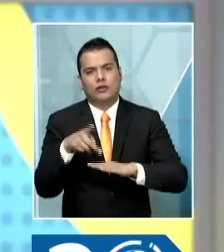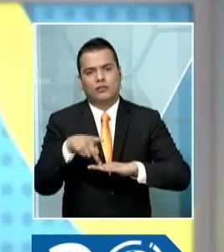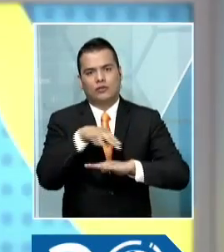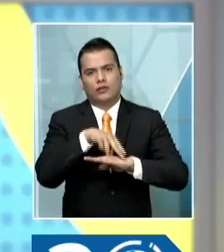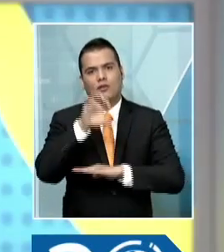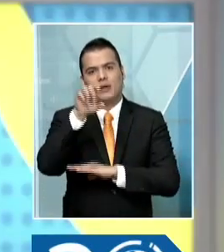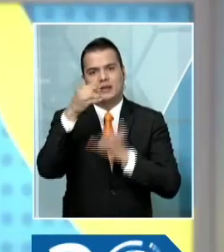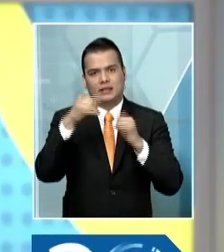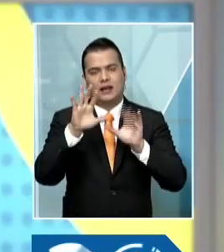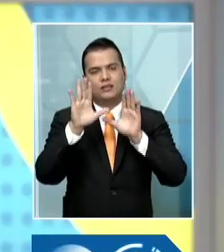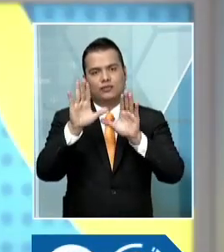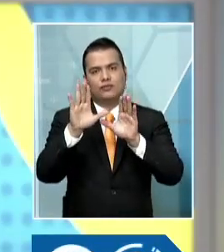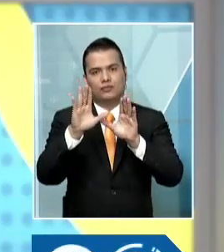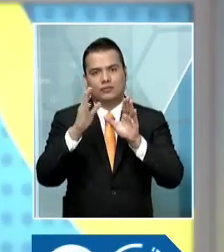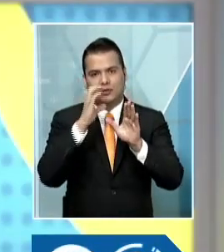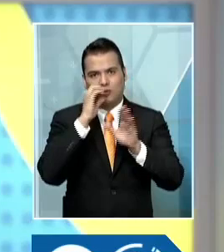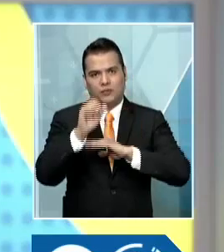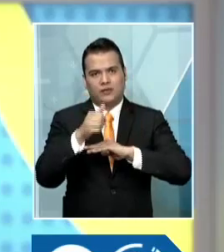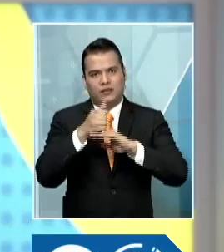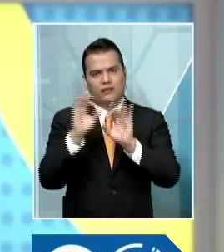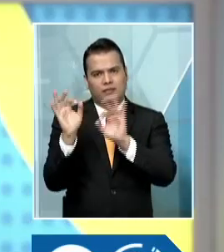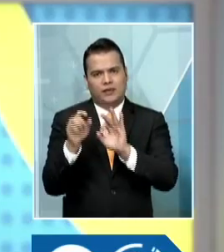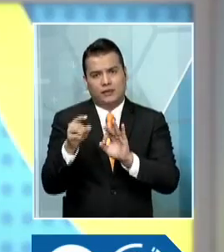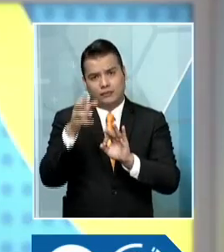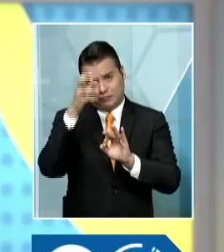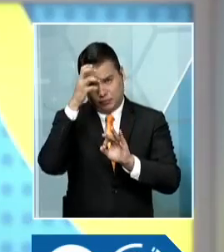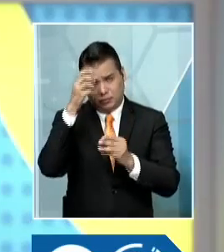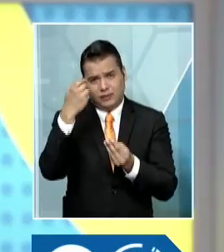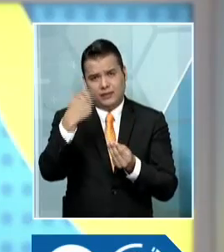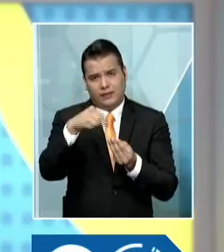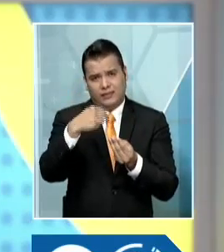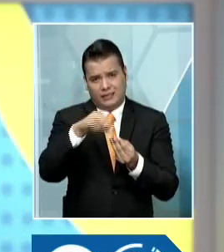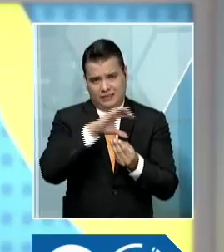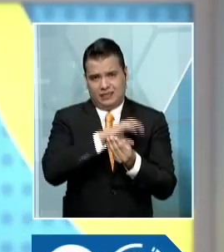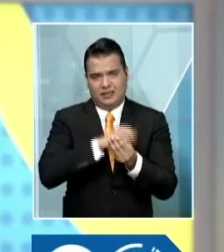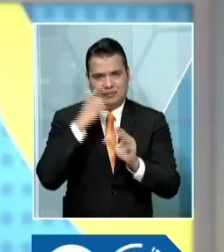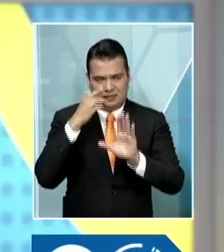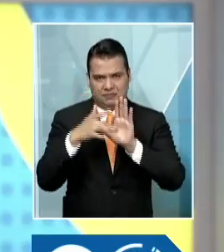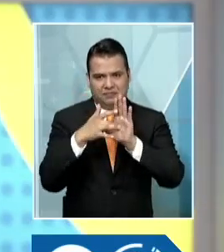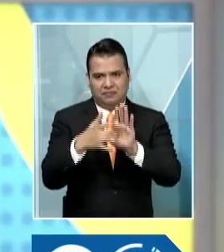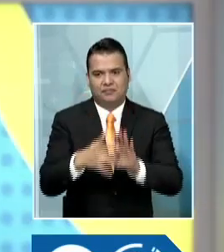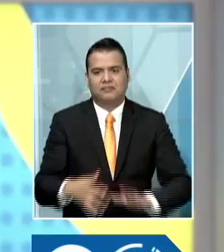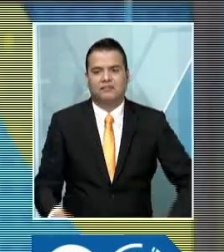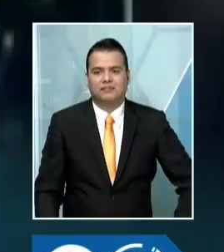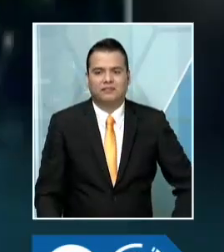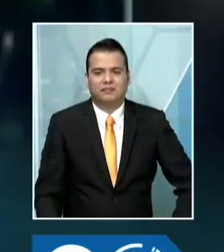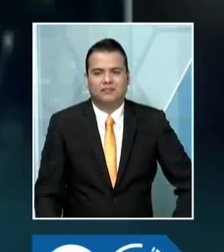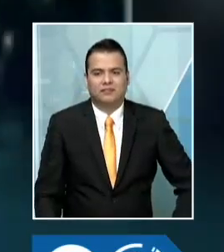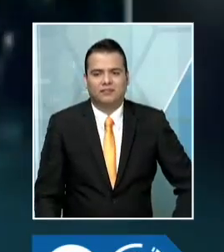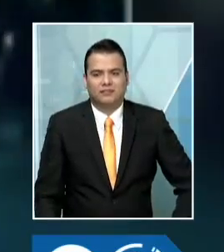jefe de redacción, Gerardo Quintero, uno de los hombres que más sabe de salsa en Cali, preparó la siguiente crónica.